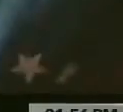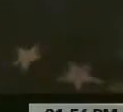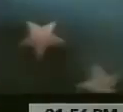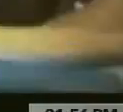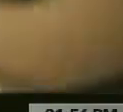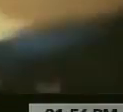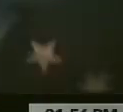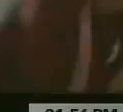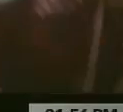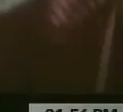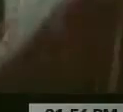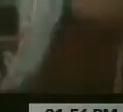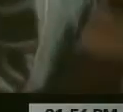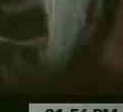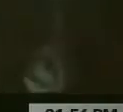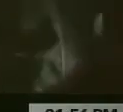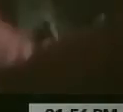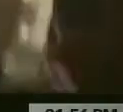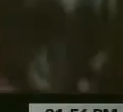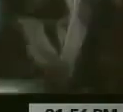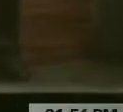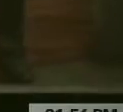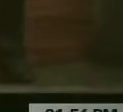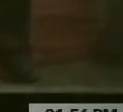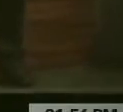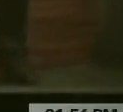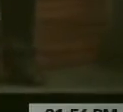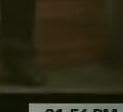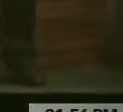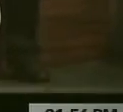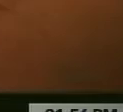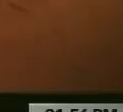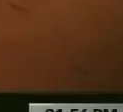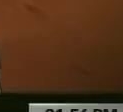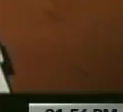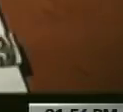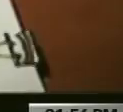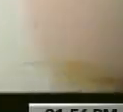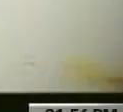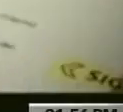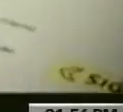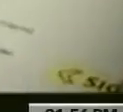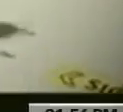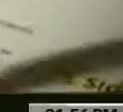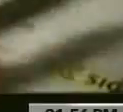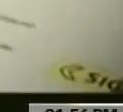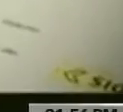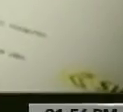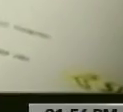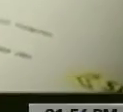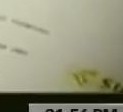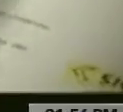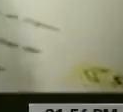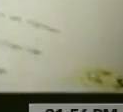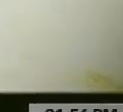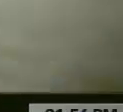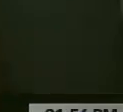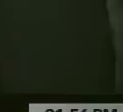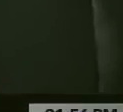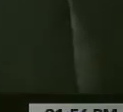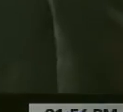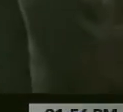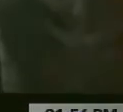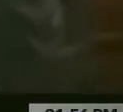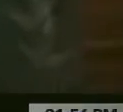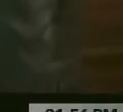faja petrolífera y el arco minero del Orinoco. Arco minero del Orinoco. Soberanía,